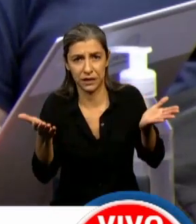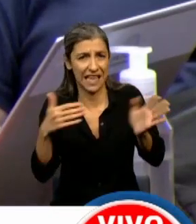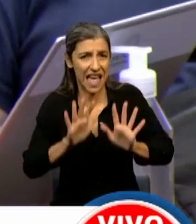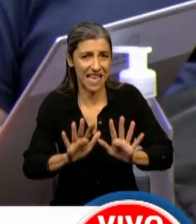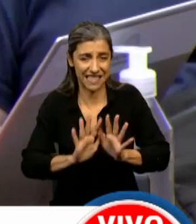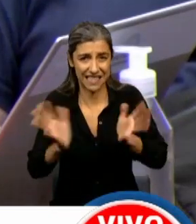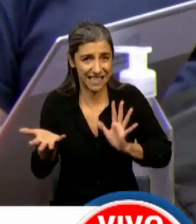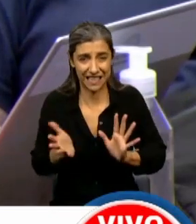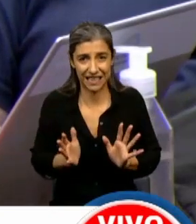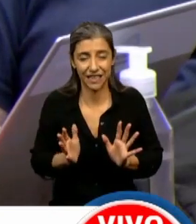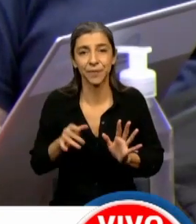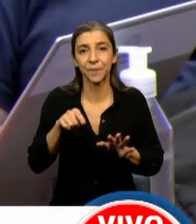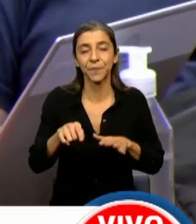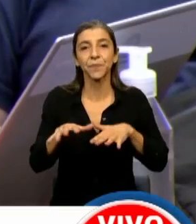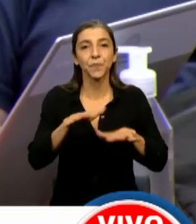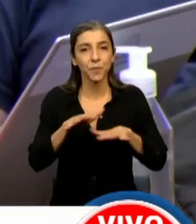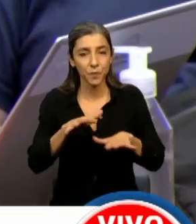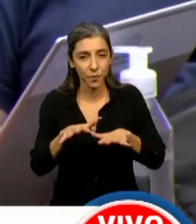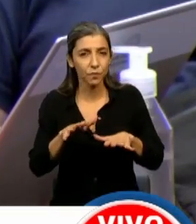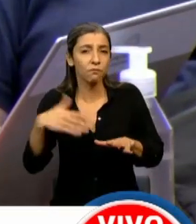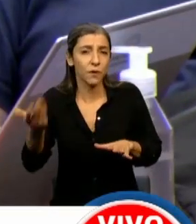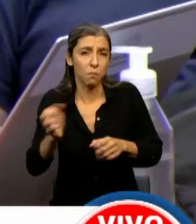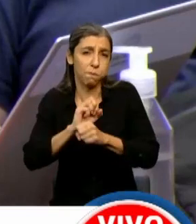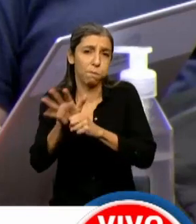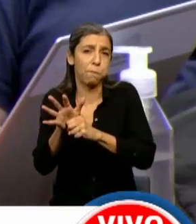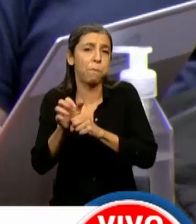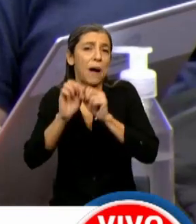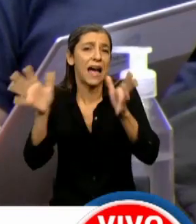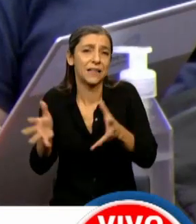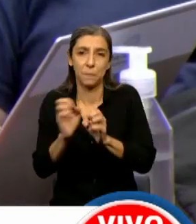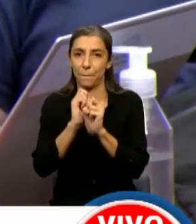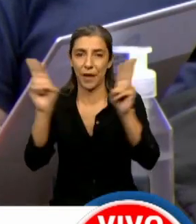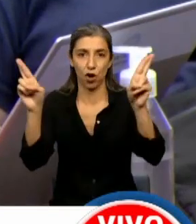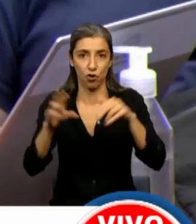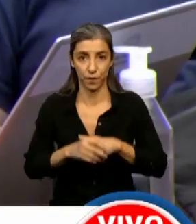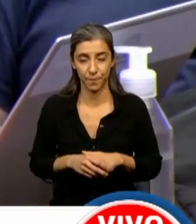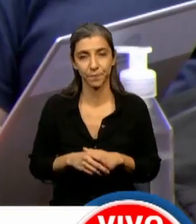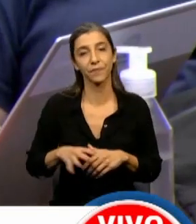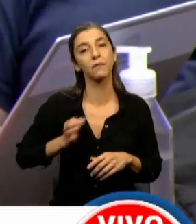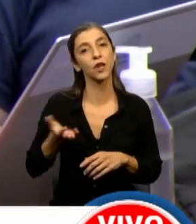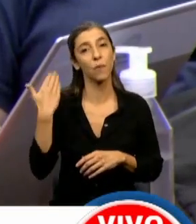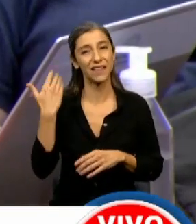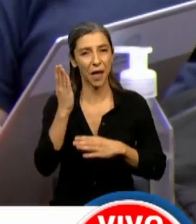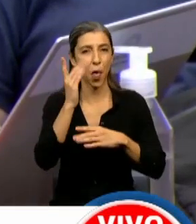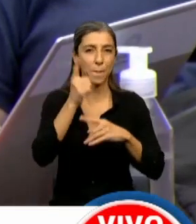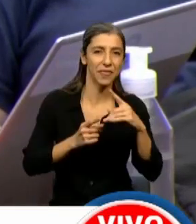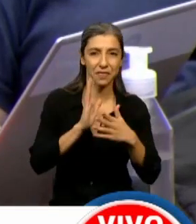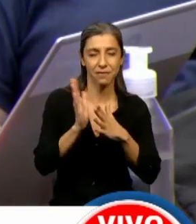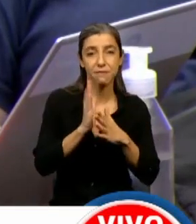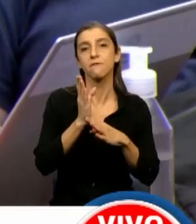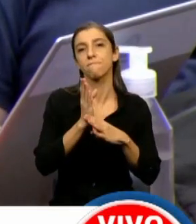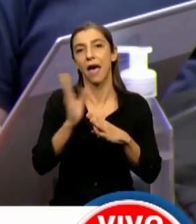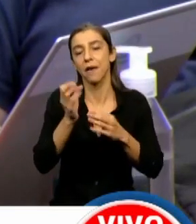ese proceso luego fue profundizado por la pandemia y empezó a revertirse en la segunda mitad del año pasado y hoy se está revirtiendo.